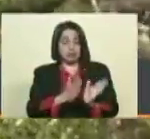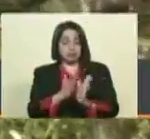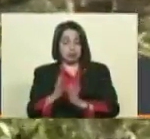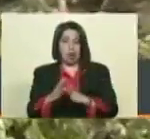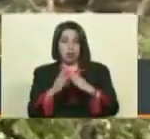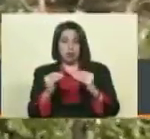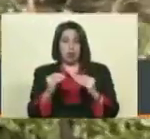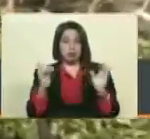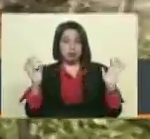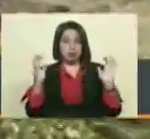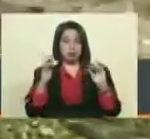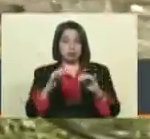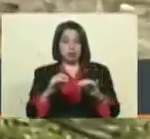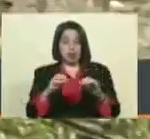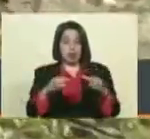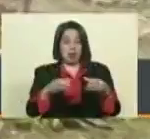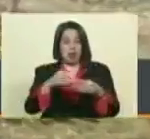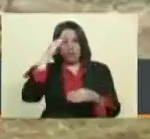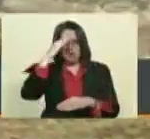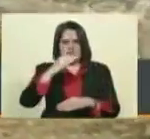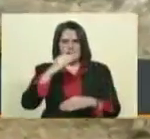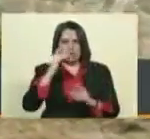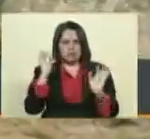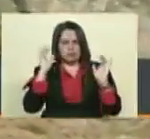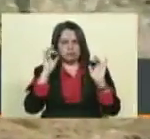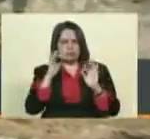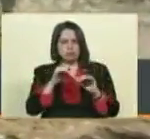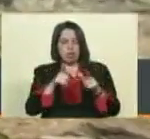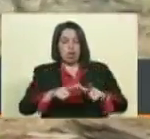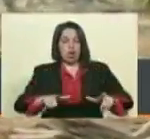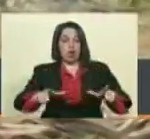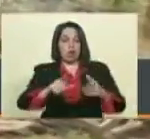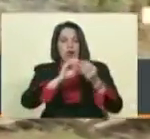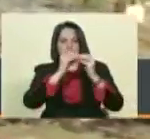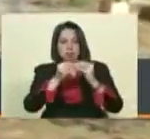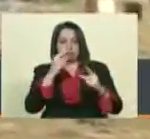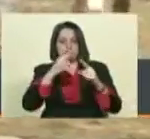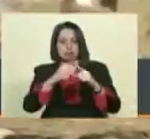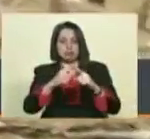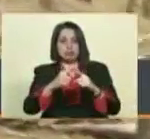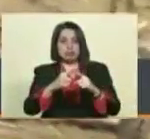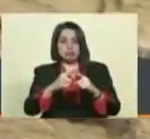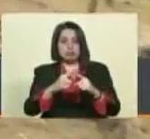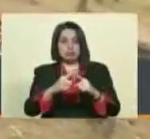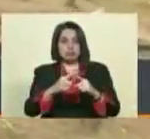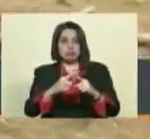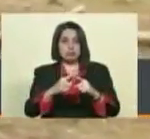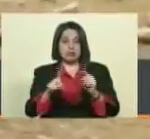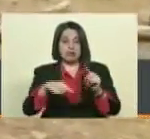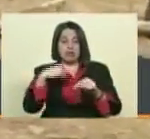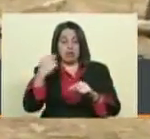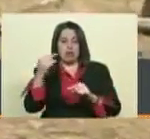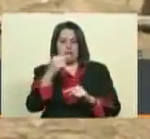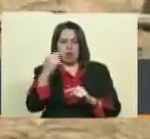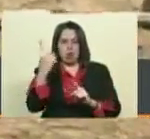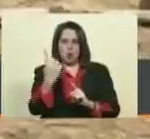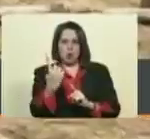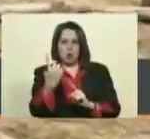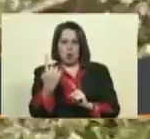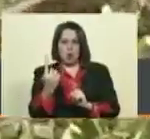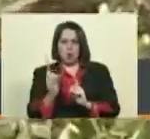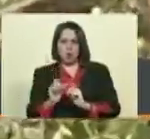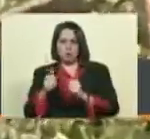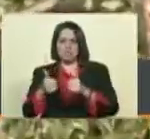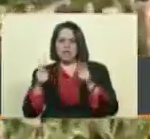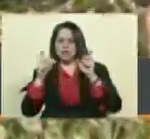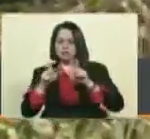personal en un puesto de comando, llevándolo a lo que es el área de operaciones, para luego, el día de -1, comenzar una